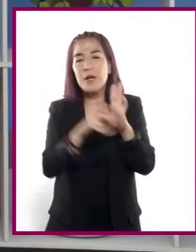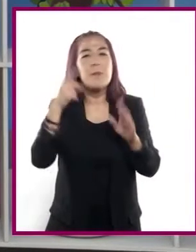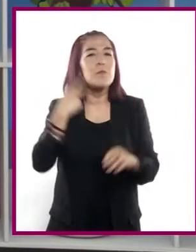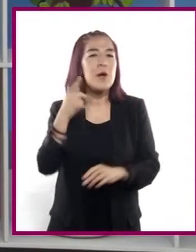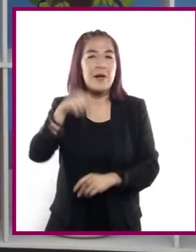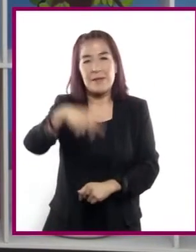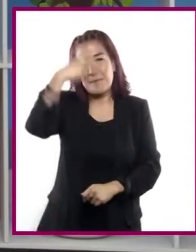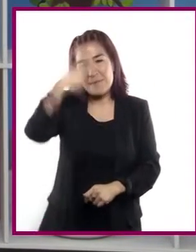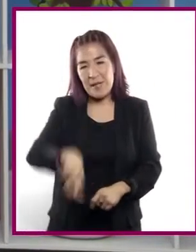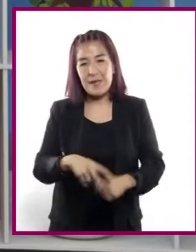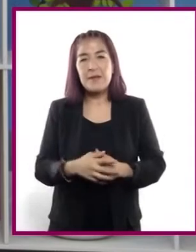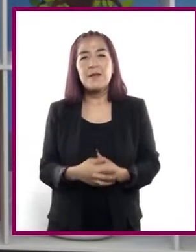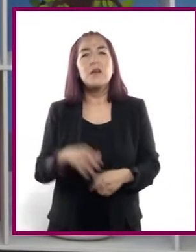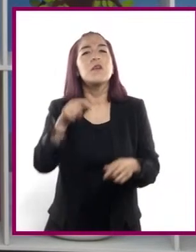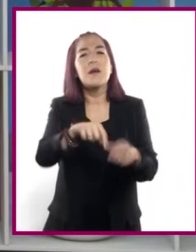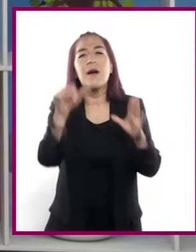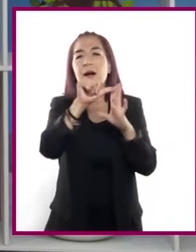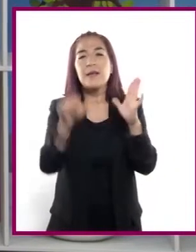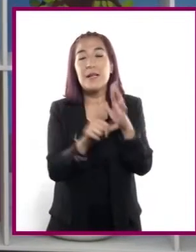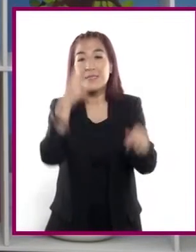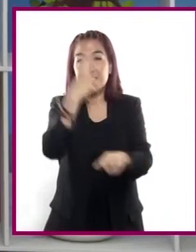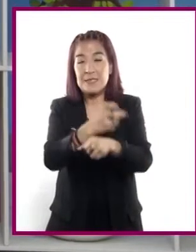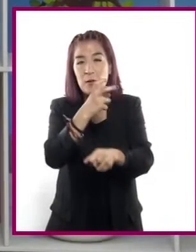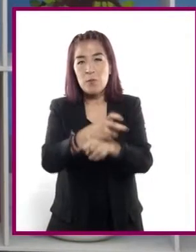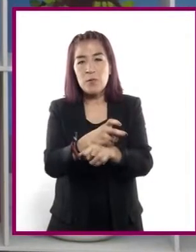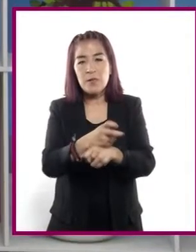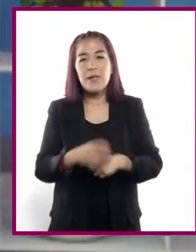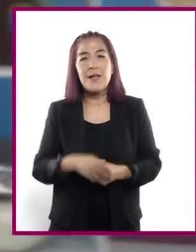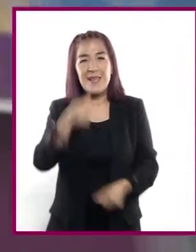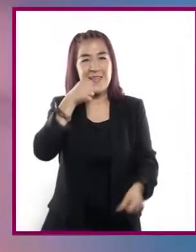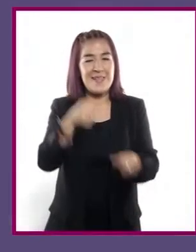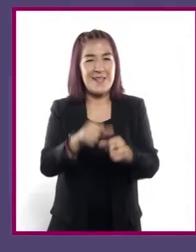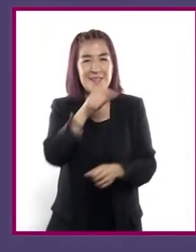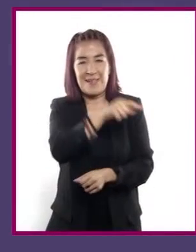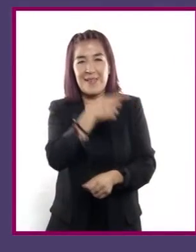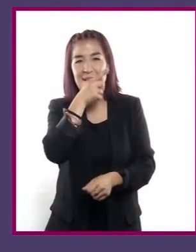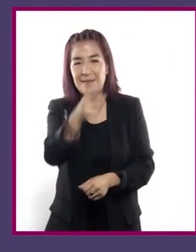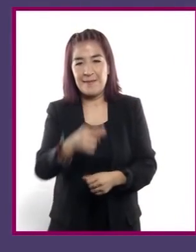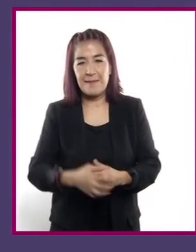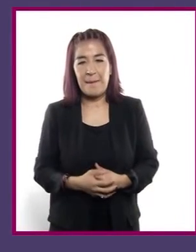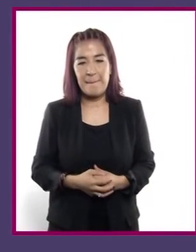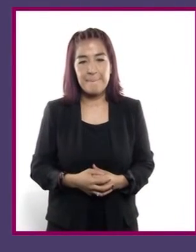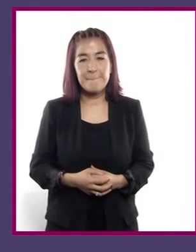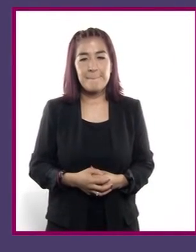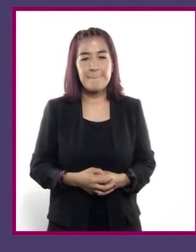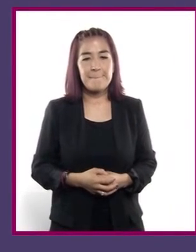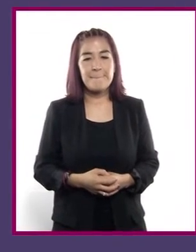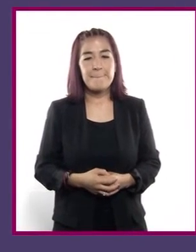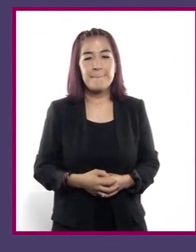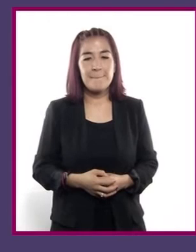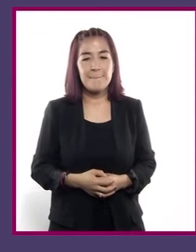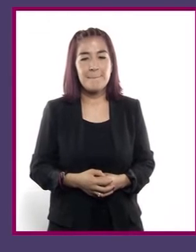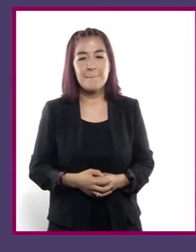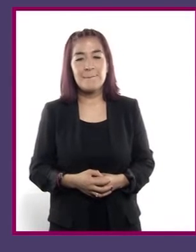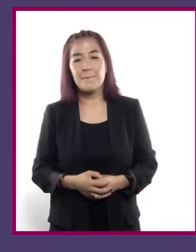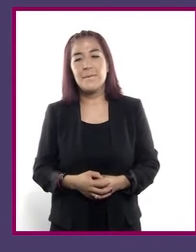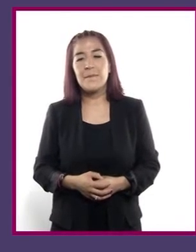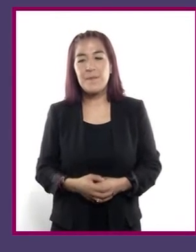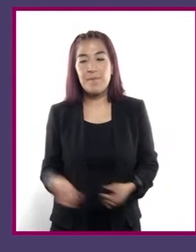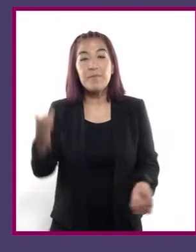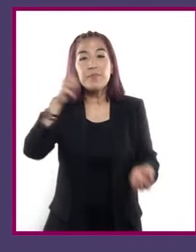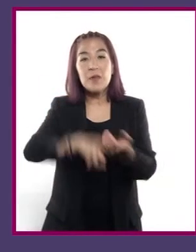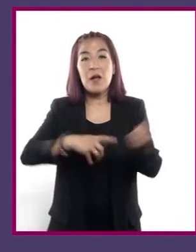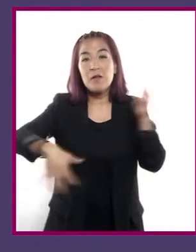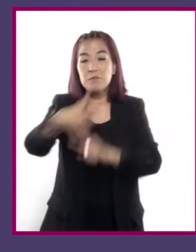Unidos Mexicanos en el artículo 2, que a la letra dice: la nación tiene una